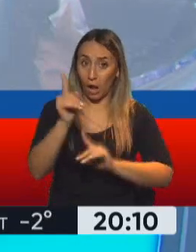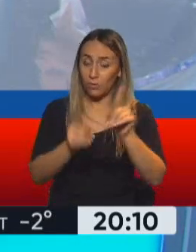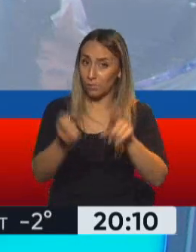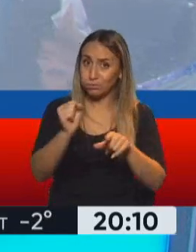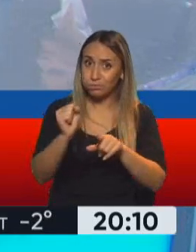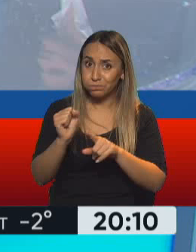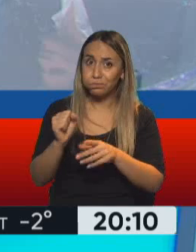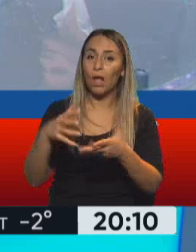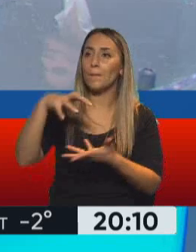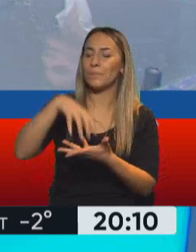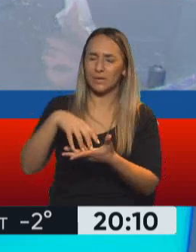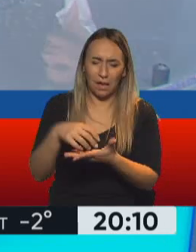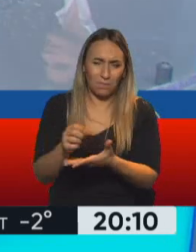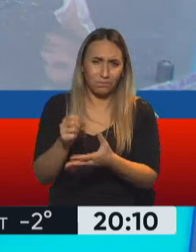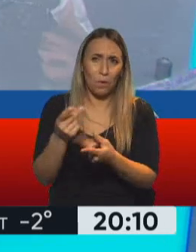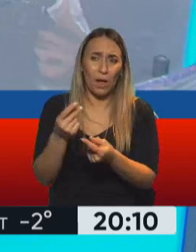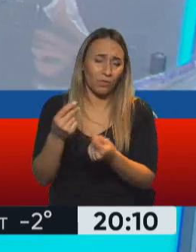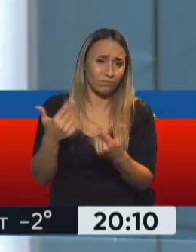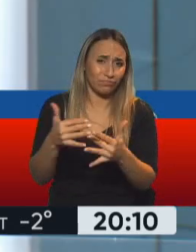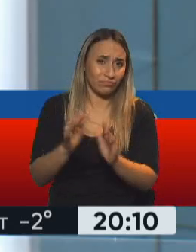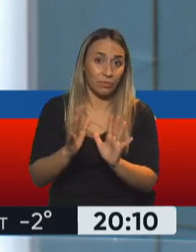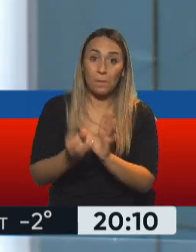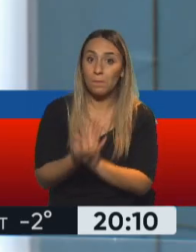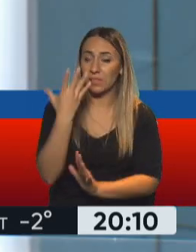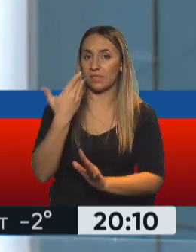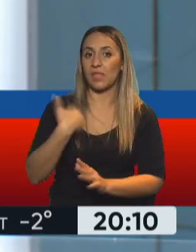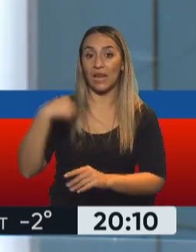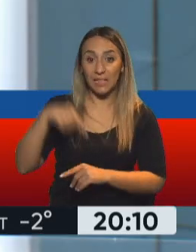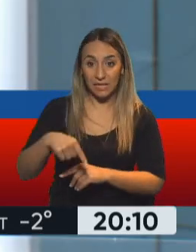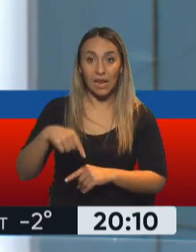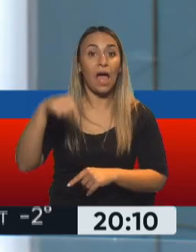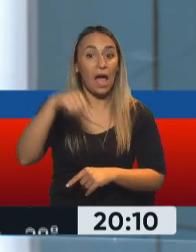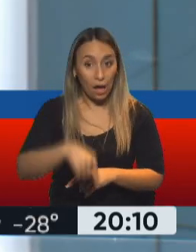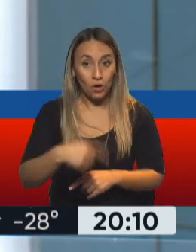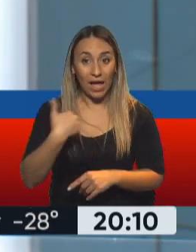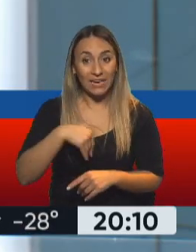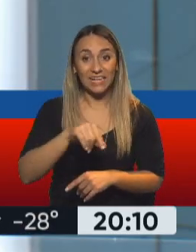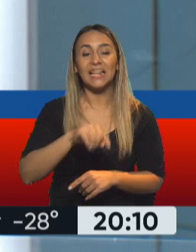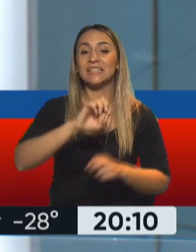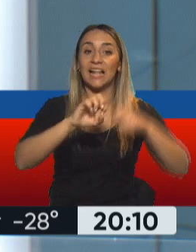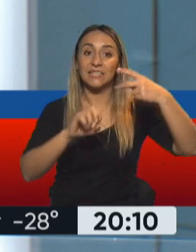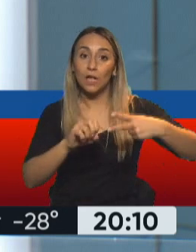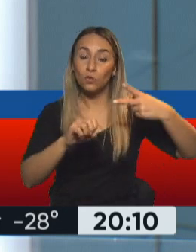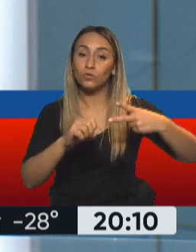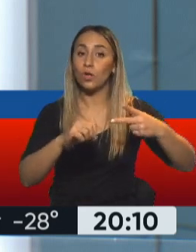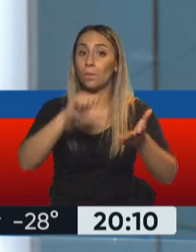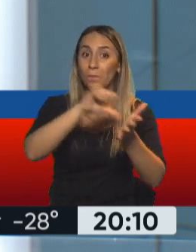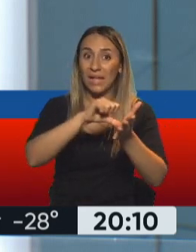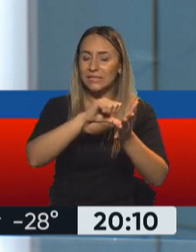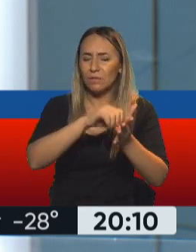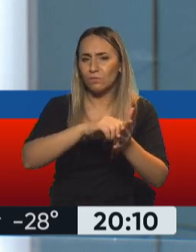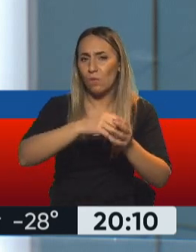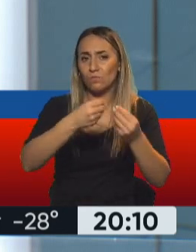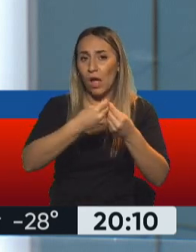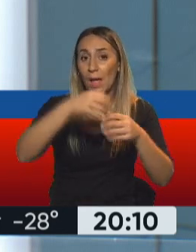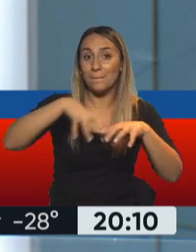empresas unicornio que se conformaron en Argentina. Hoy Argentina es, dentro de la región, el segundo país con más empresas unicornio,